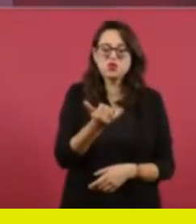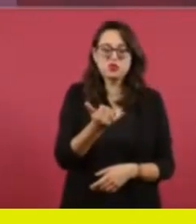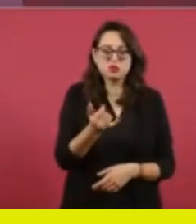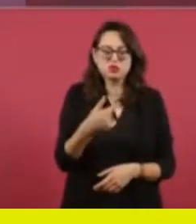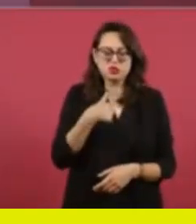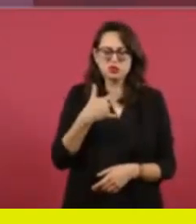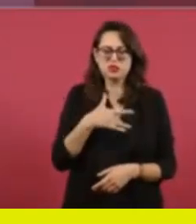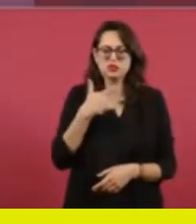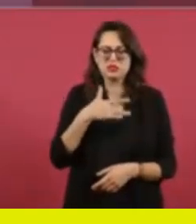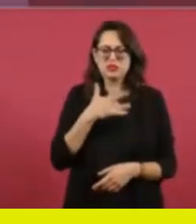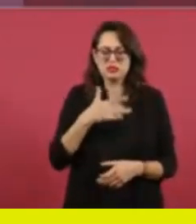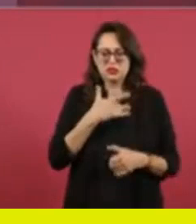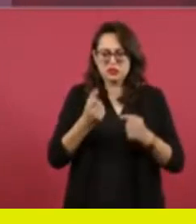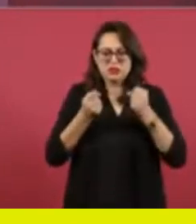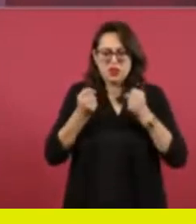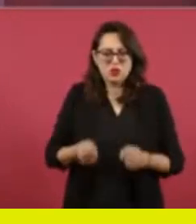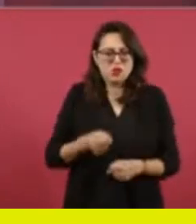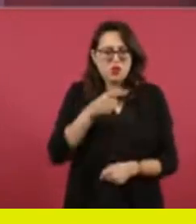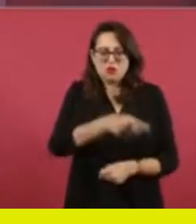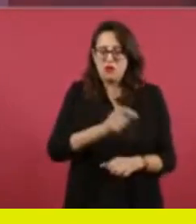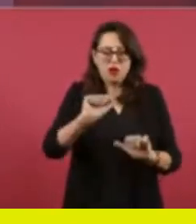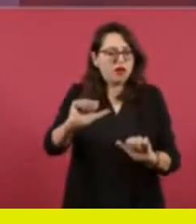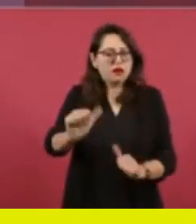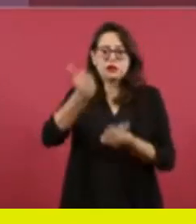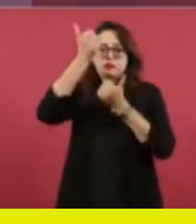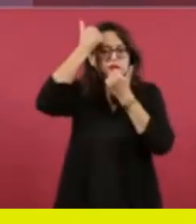están pobres. Después de eso,